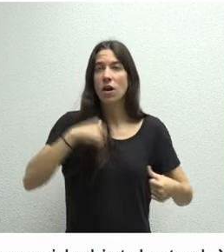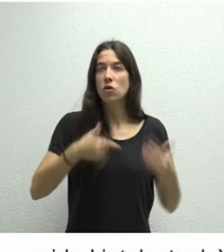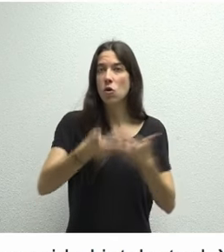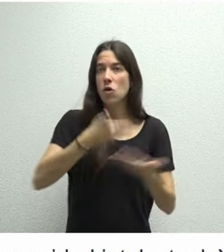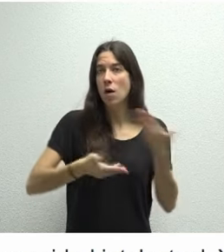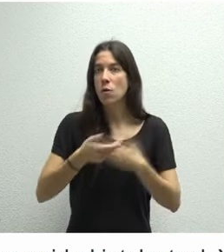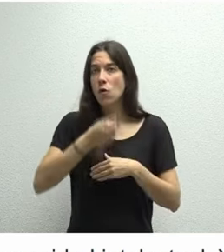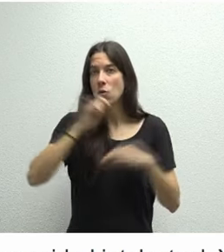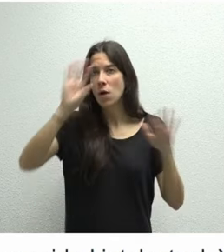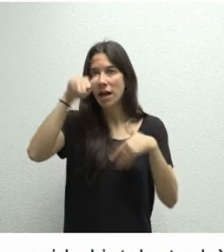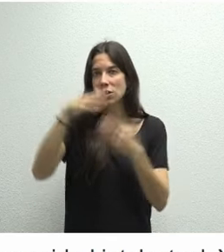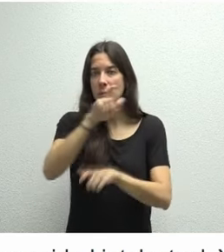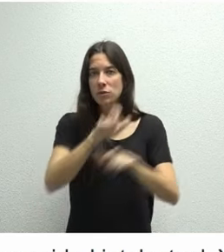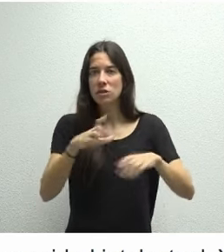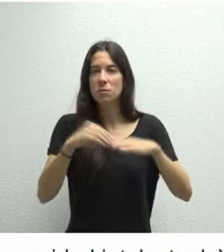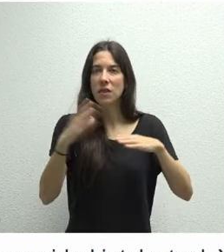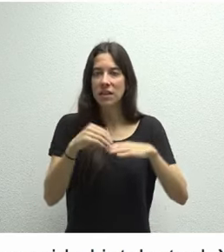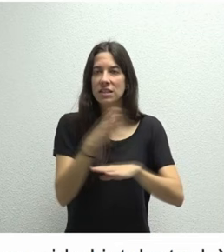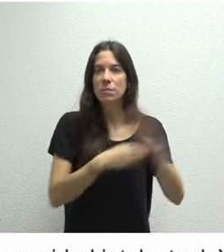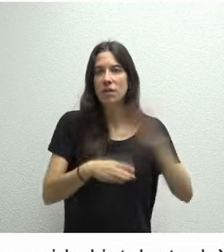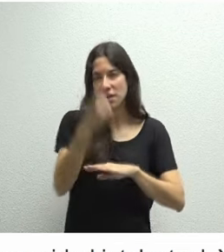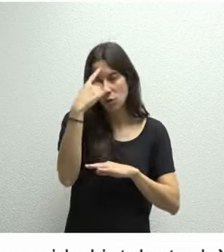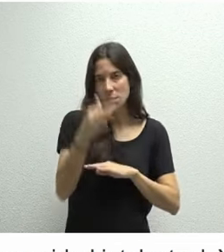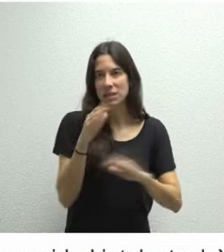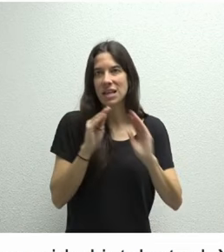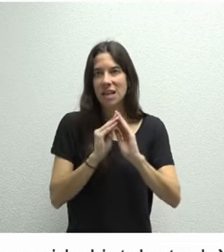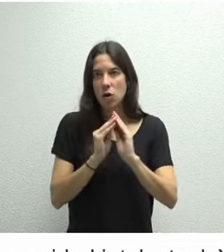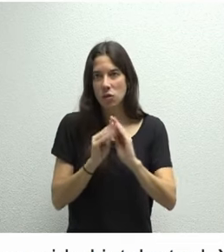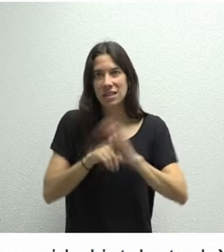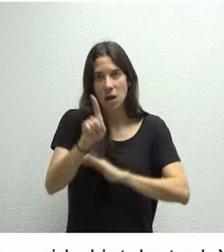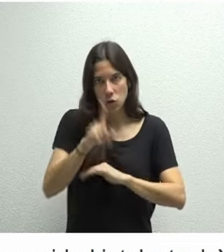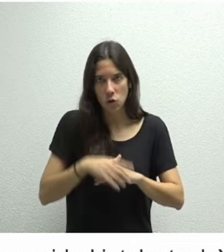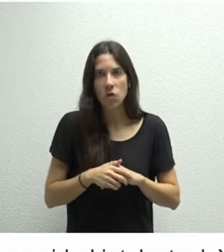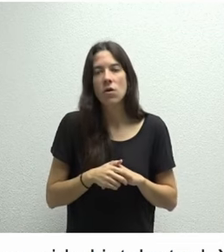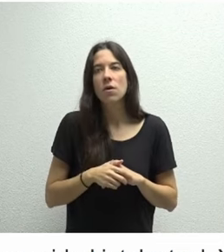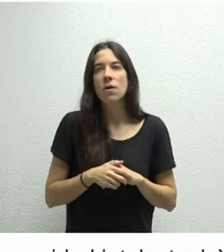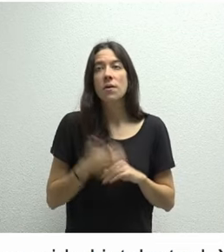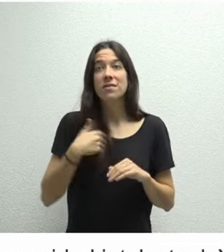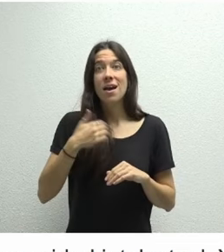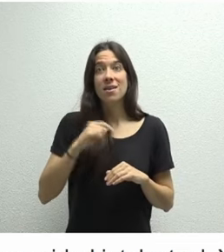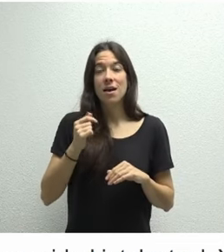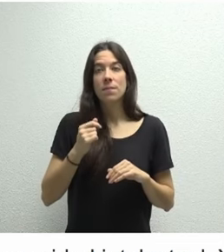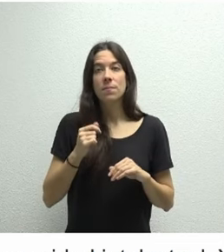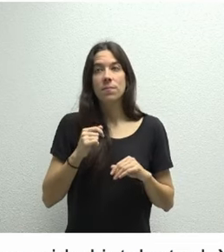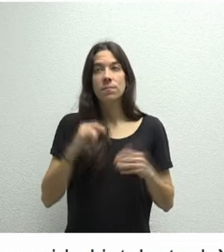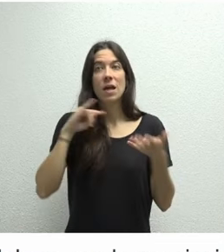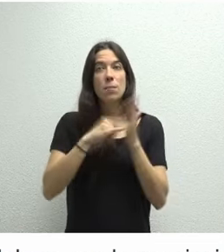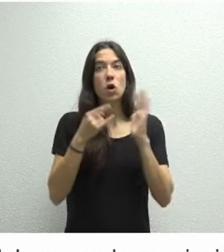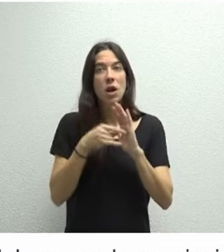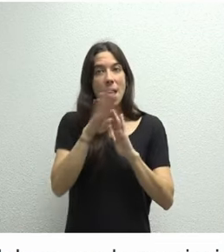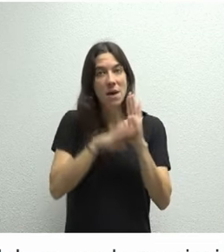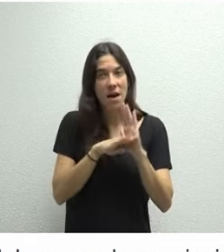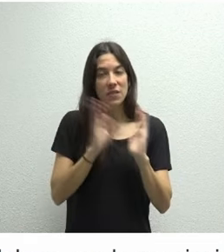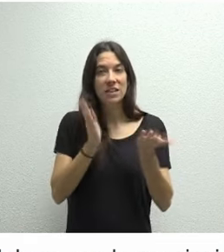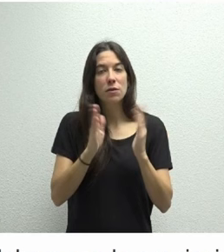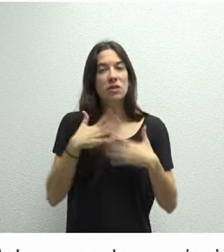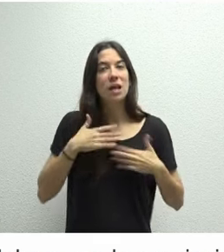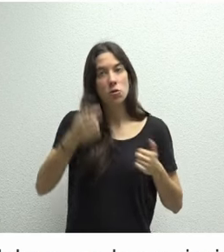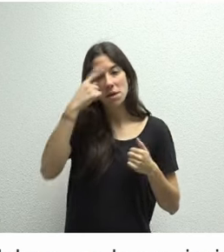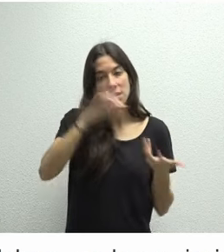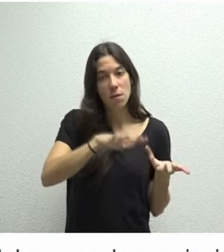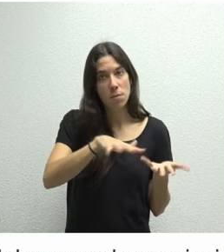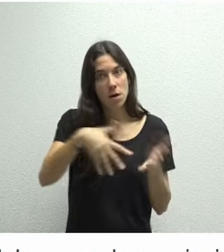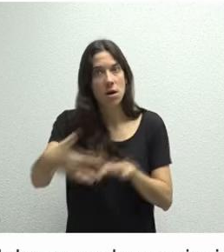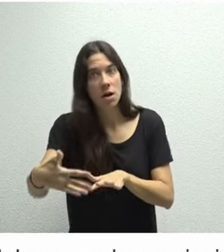con discapacidad intelectual y el desarrollo desde que se ha puesto en marcha el programa de intervención de Salud Mental la